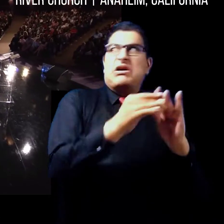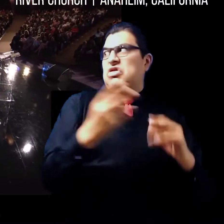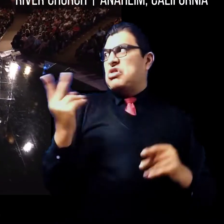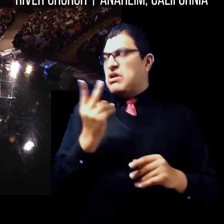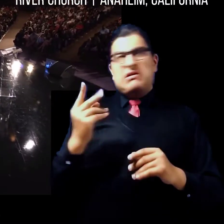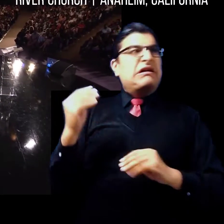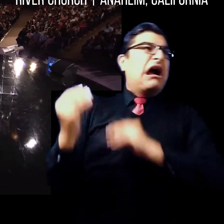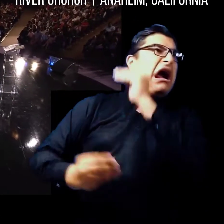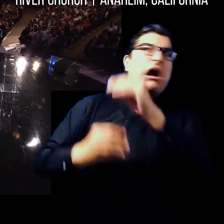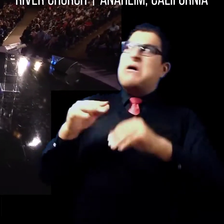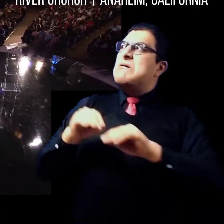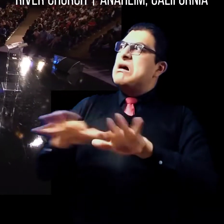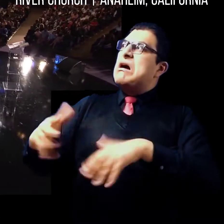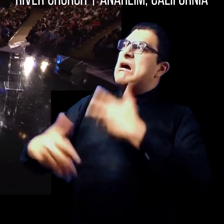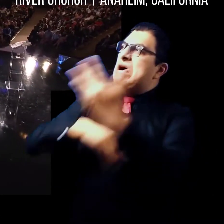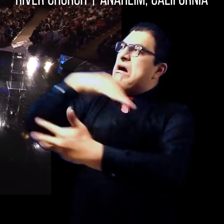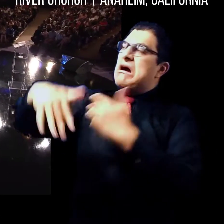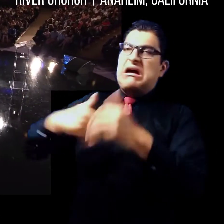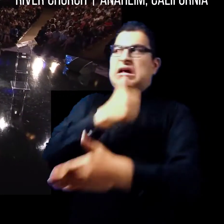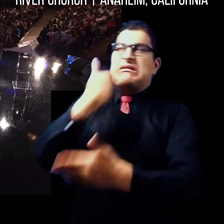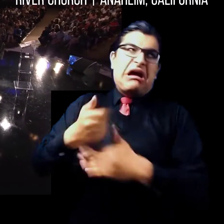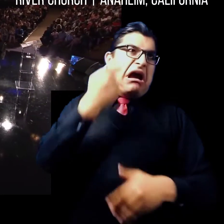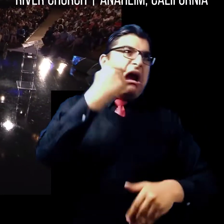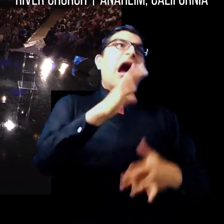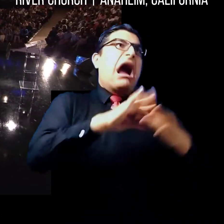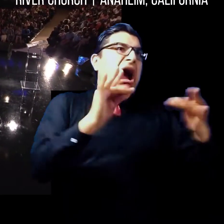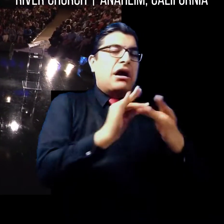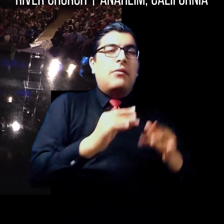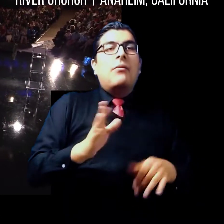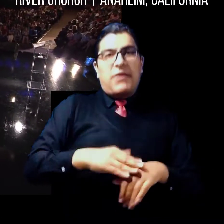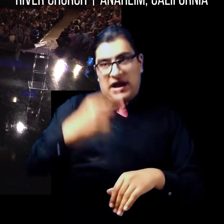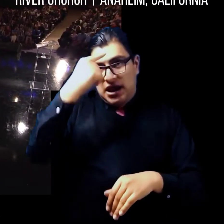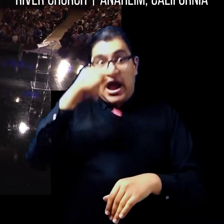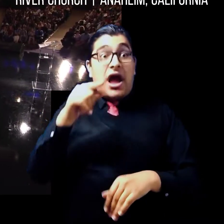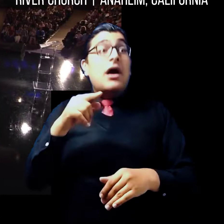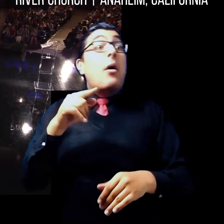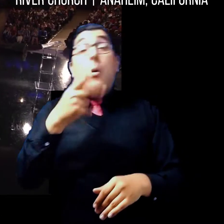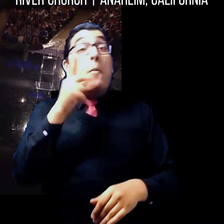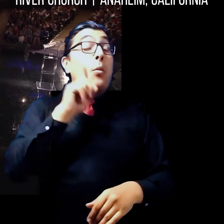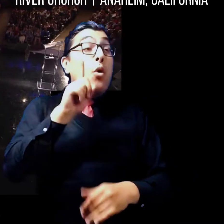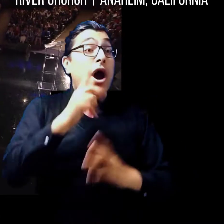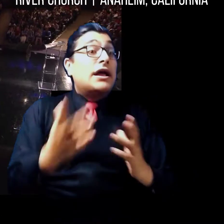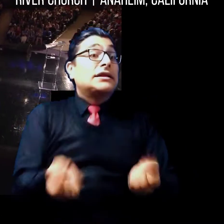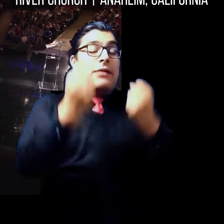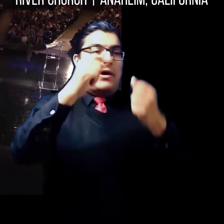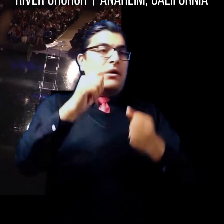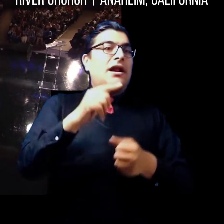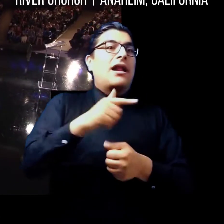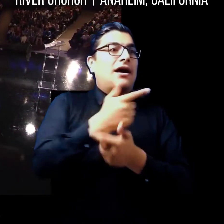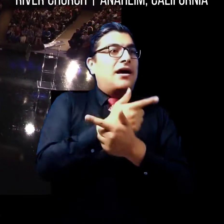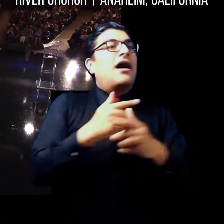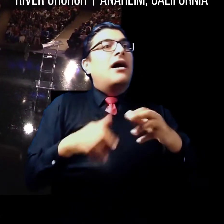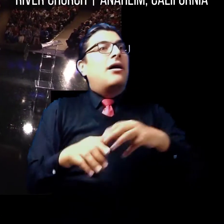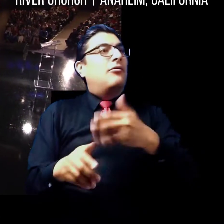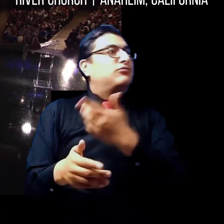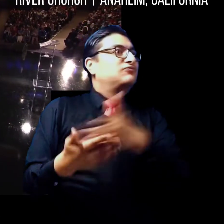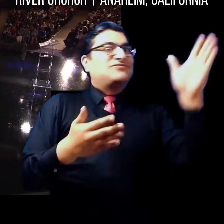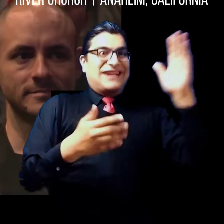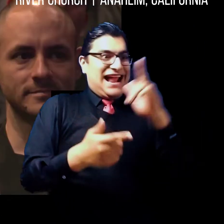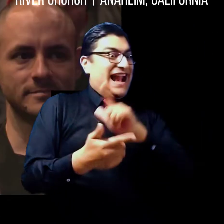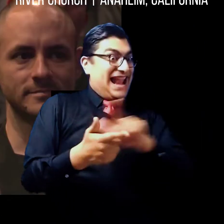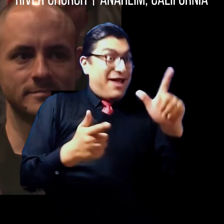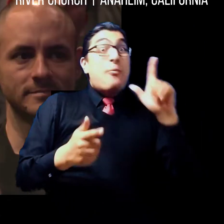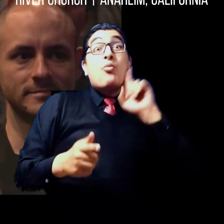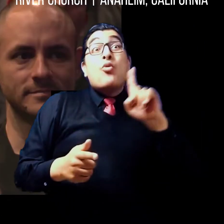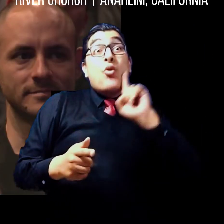ciudad. Y entonces, por reprender un espíritu y por hacer salva a una mujer de su opresión, Pablo y Silas van a dar